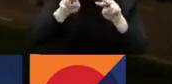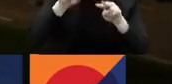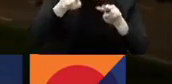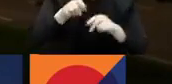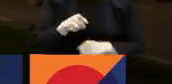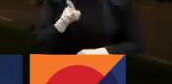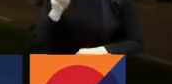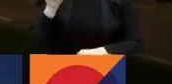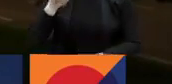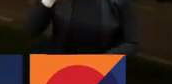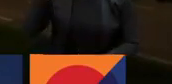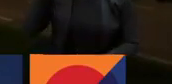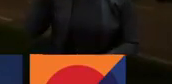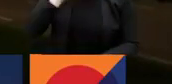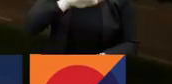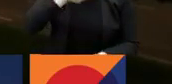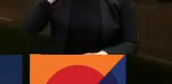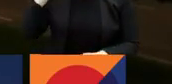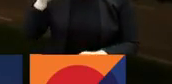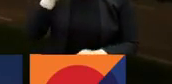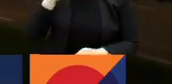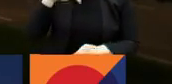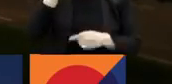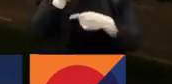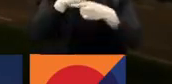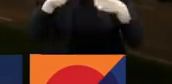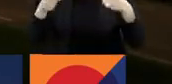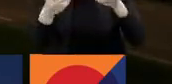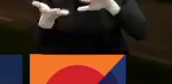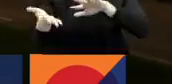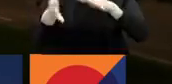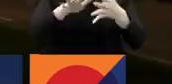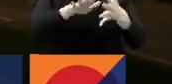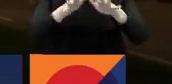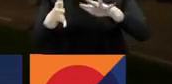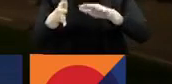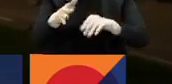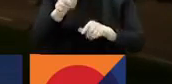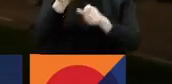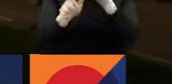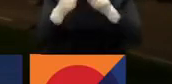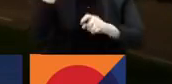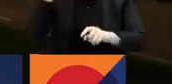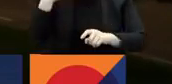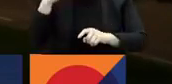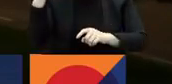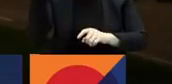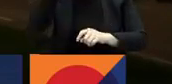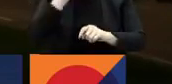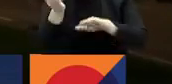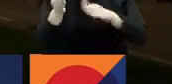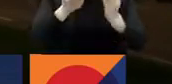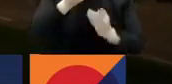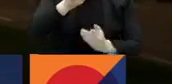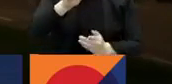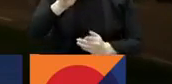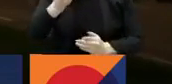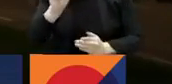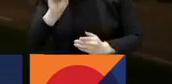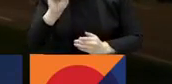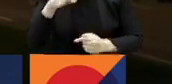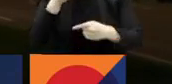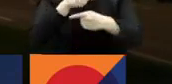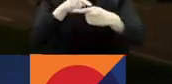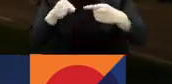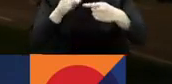para la próxima semana se tendrá una mortalidad de 120 a 130 personas por el contagio de COVID-19. Esta es toda la